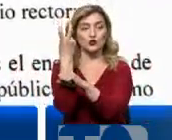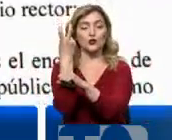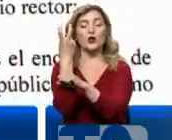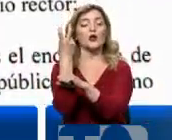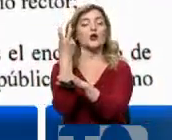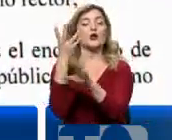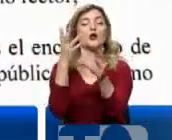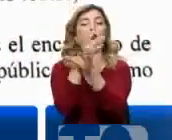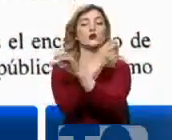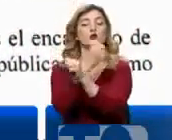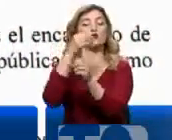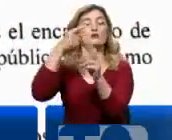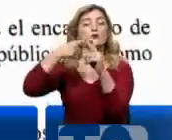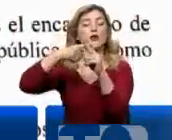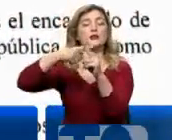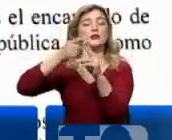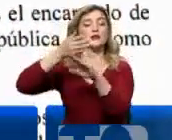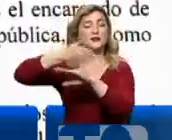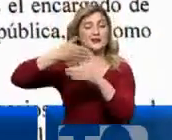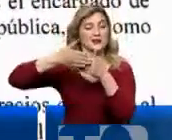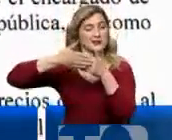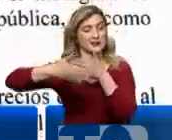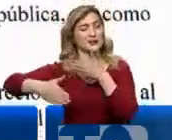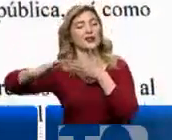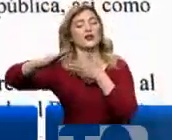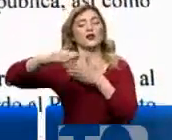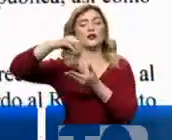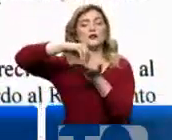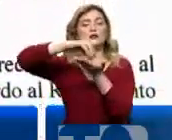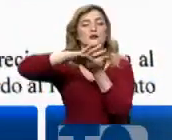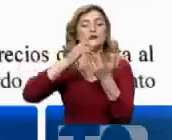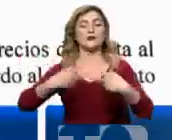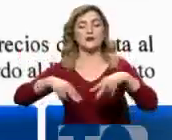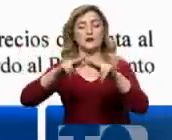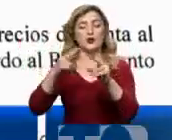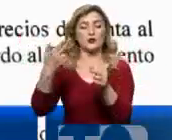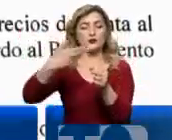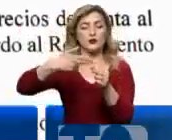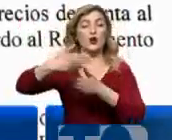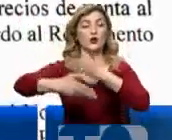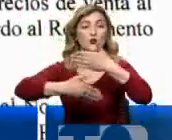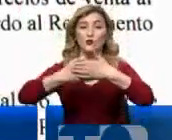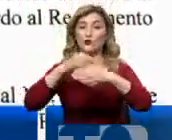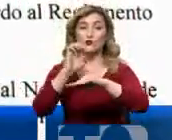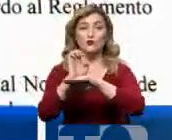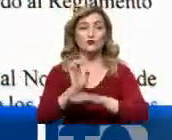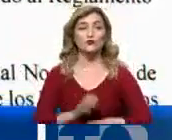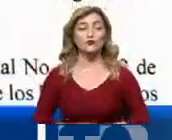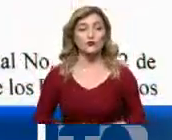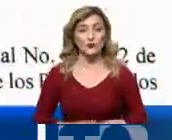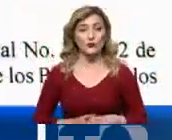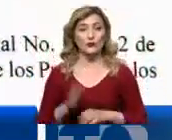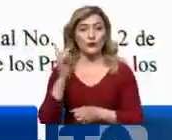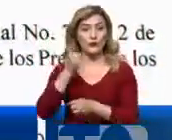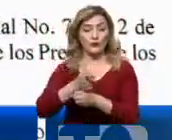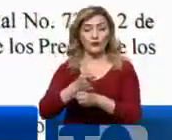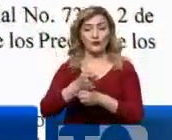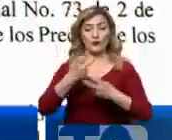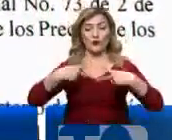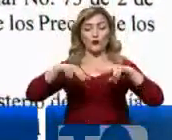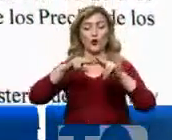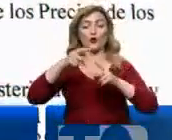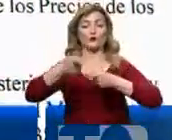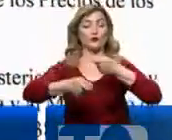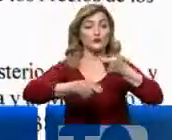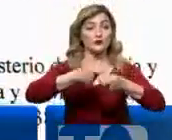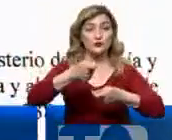ya los nuevos precios de los combustibles en todo el país. En este decreto se señala que el precio de venta en